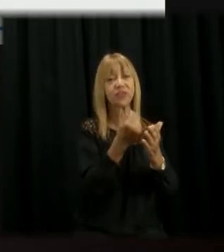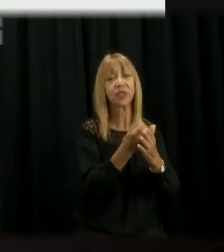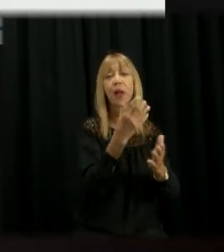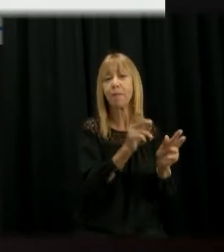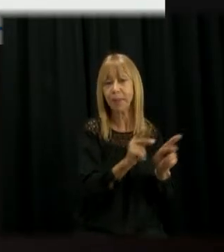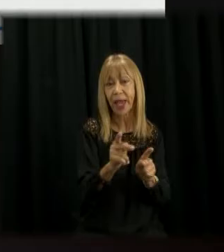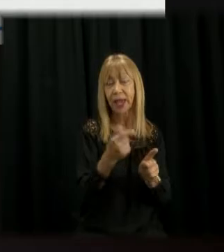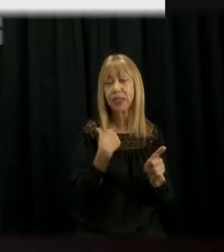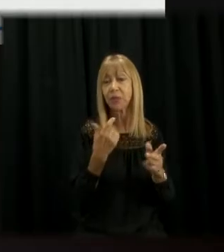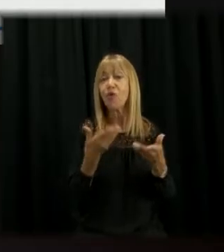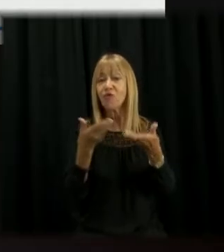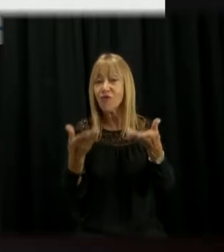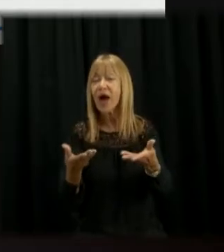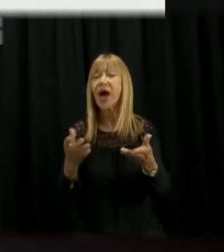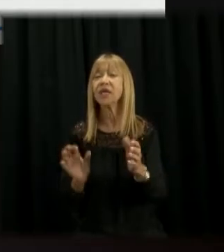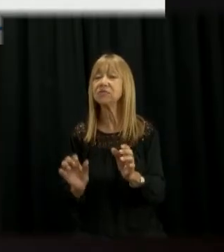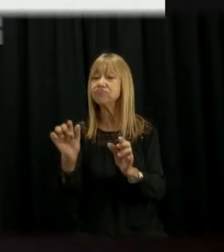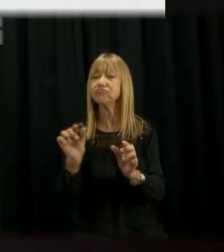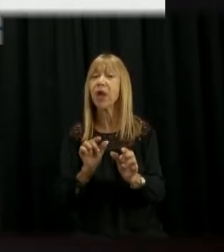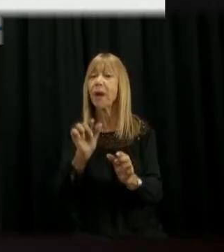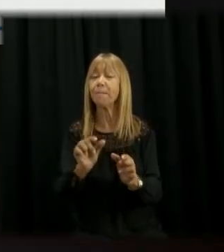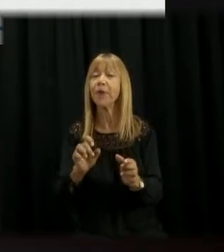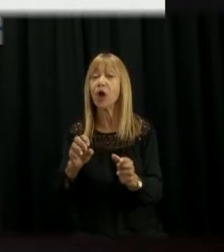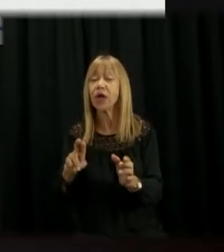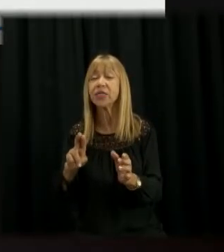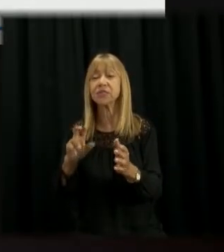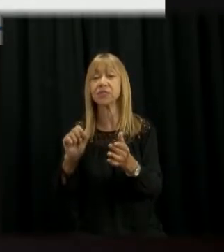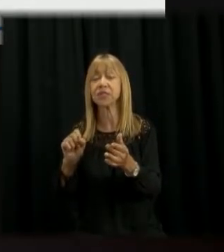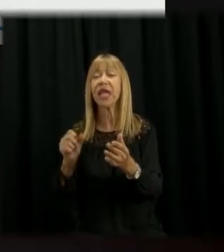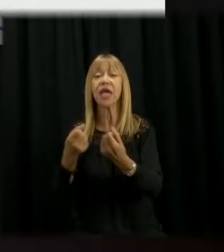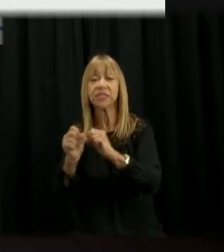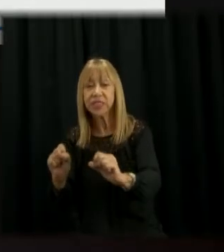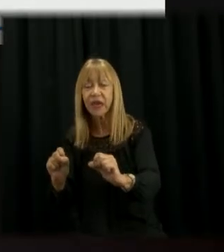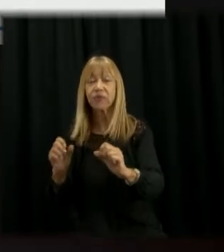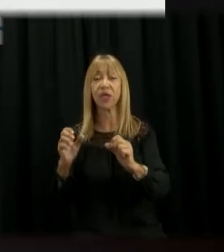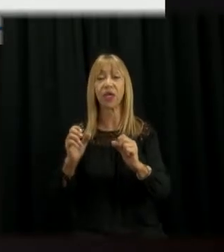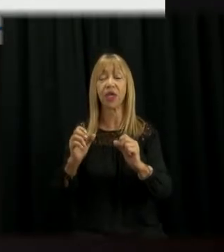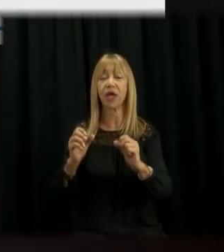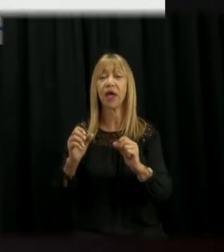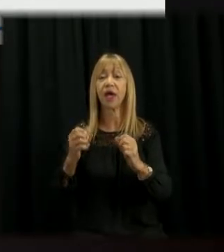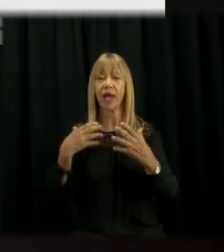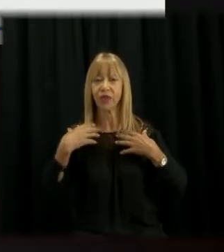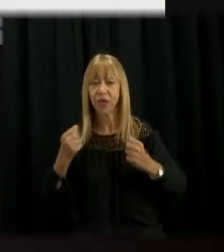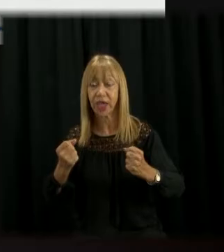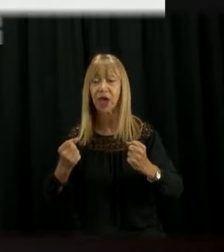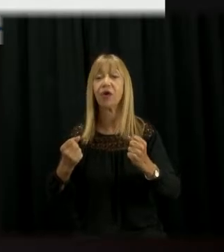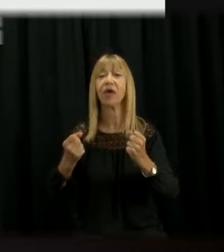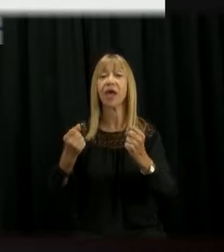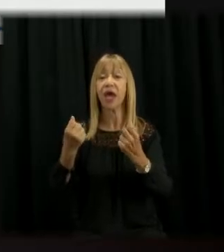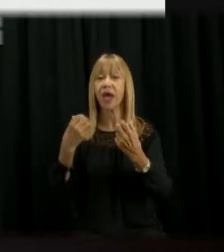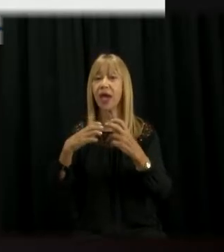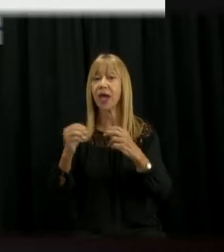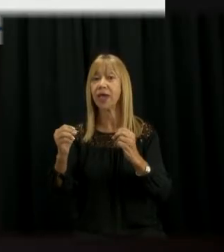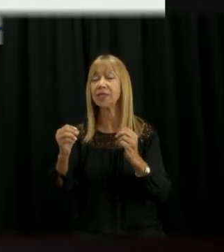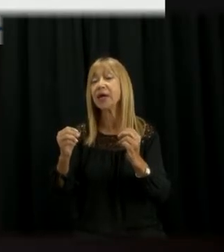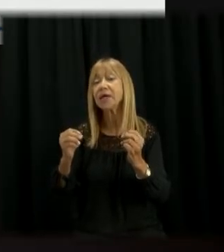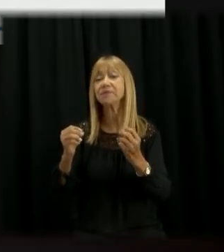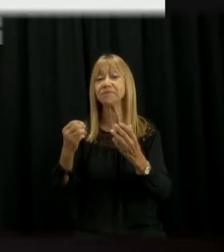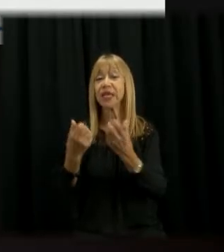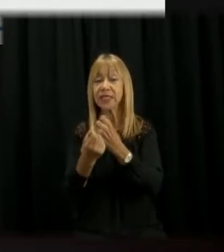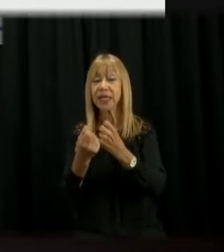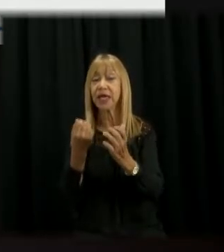fiscal. Provee inversiones en áreas claves como en salud, educación y desarrollo económico, como la salud